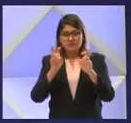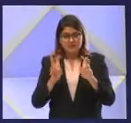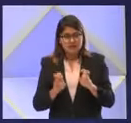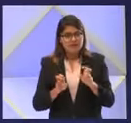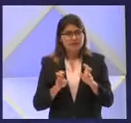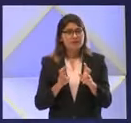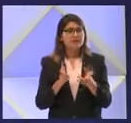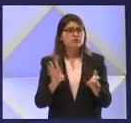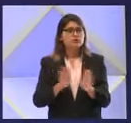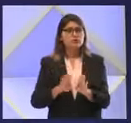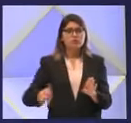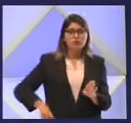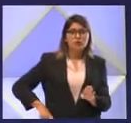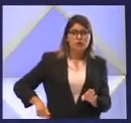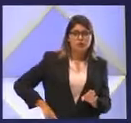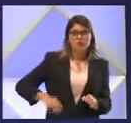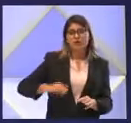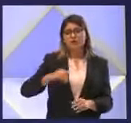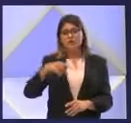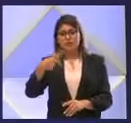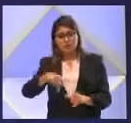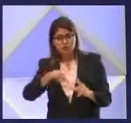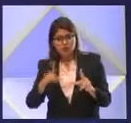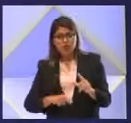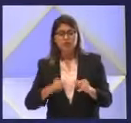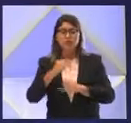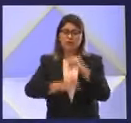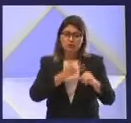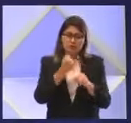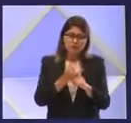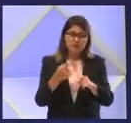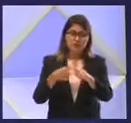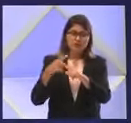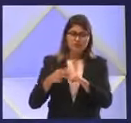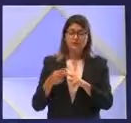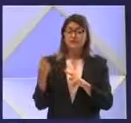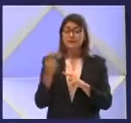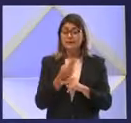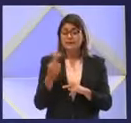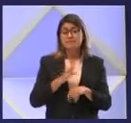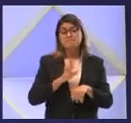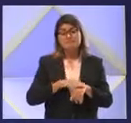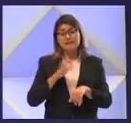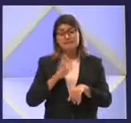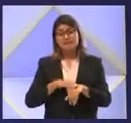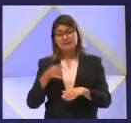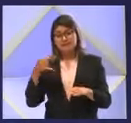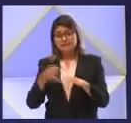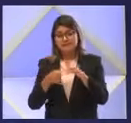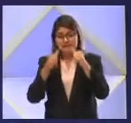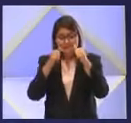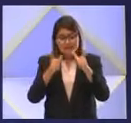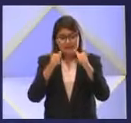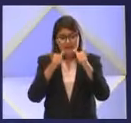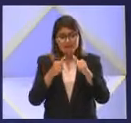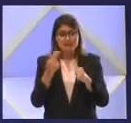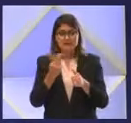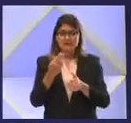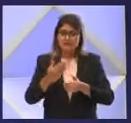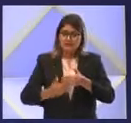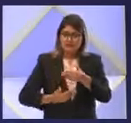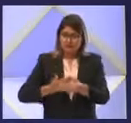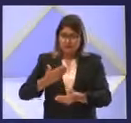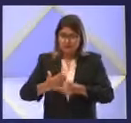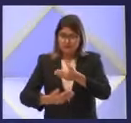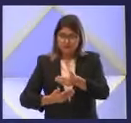que en este ecosistema de abundancia de infraestructura habrá que estar muy atentos habrá que avanzar a la